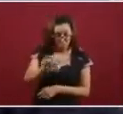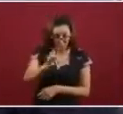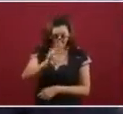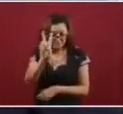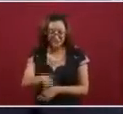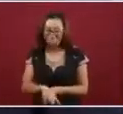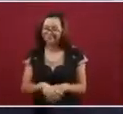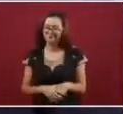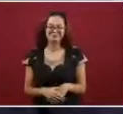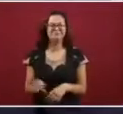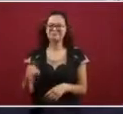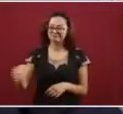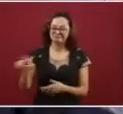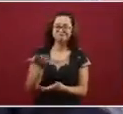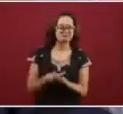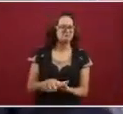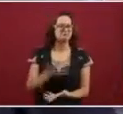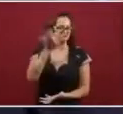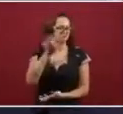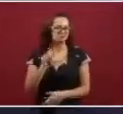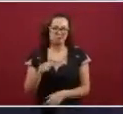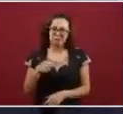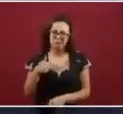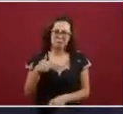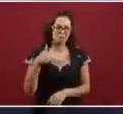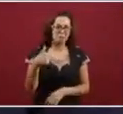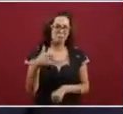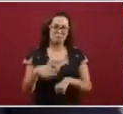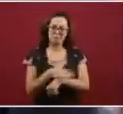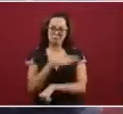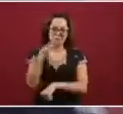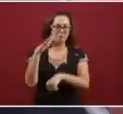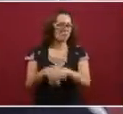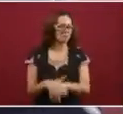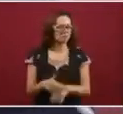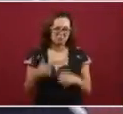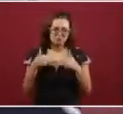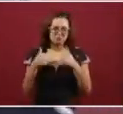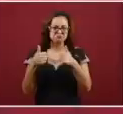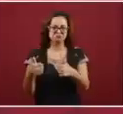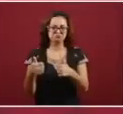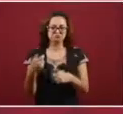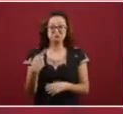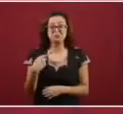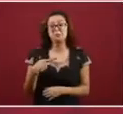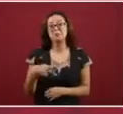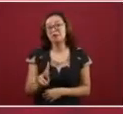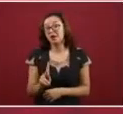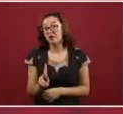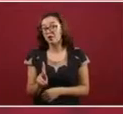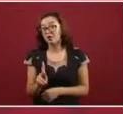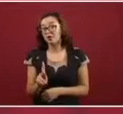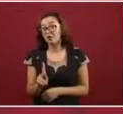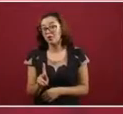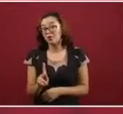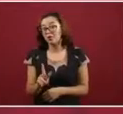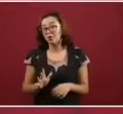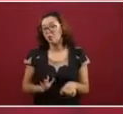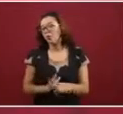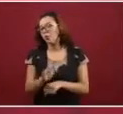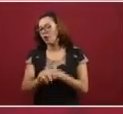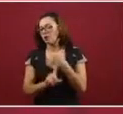La mayoría pasaba el examen. Era porque si aplicaban una